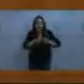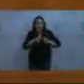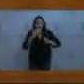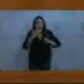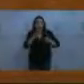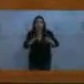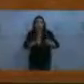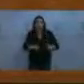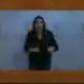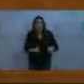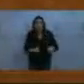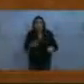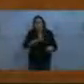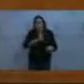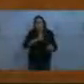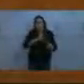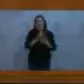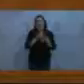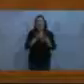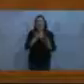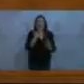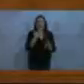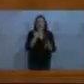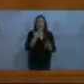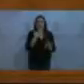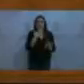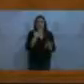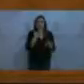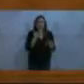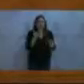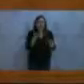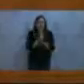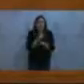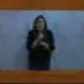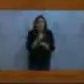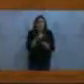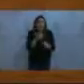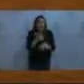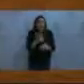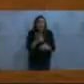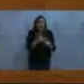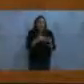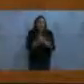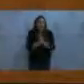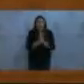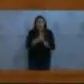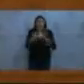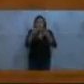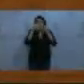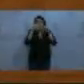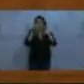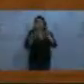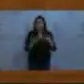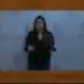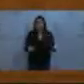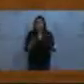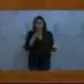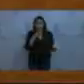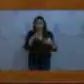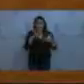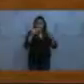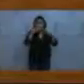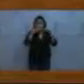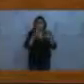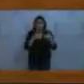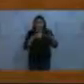invierte en eso, para utilizar sus propios términos, sencillamente lo que hay es que cerrar el hospital, porque no se puede tener un hospital abierto para